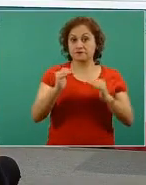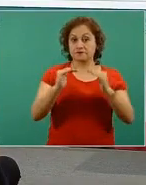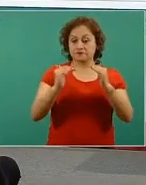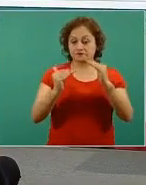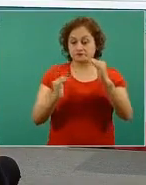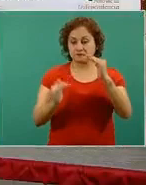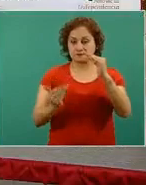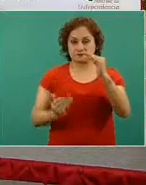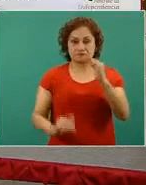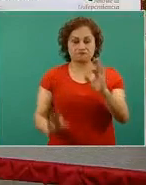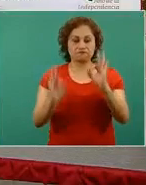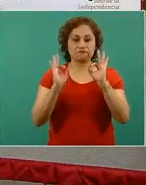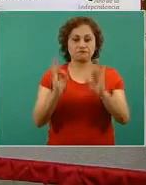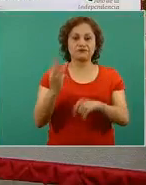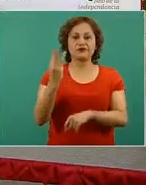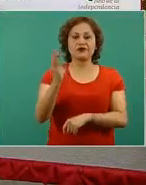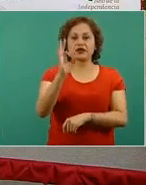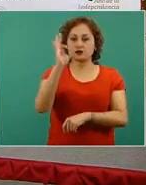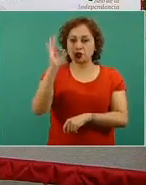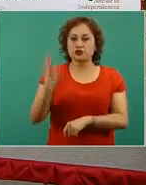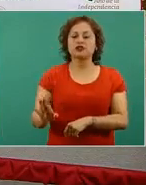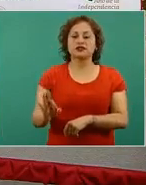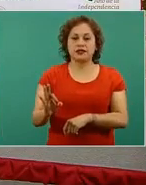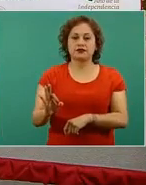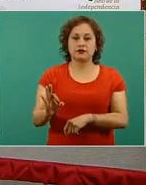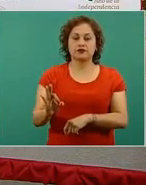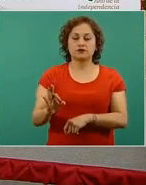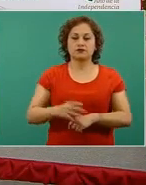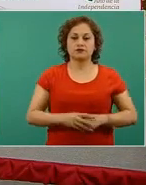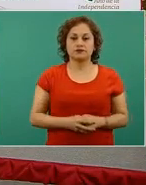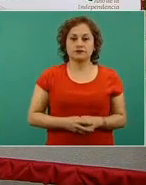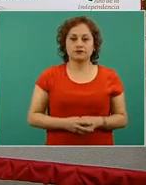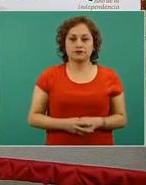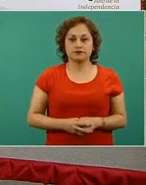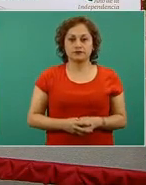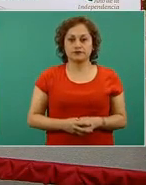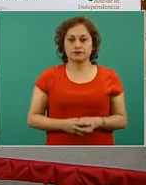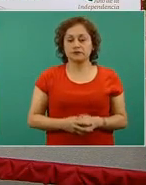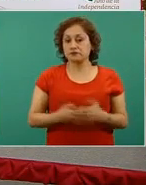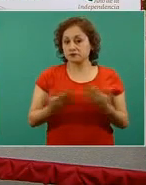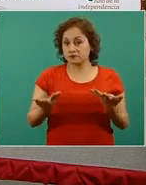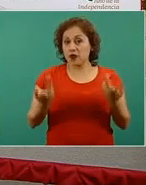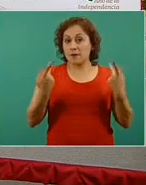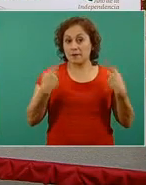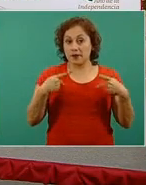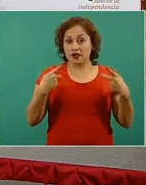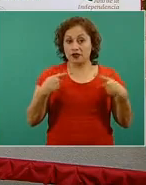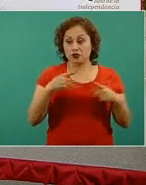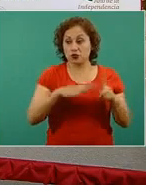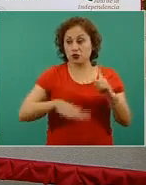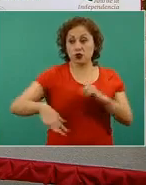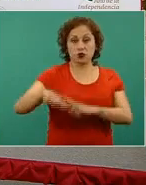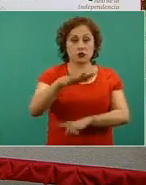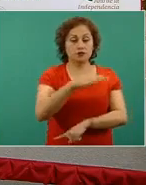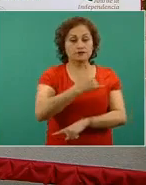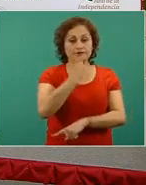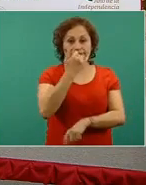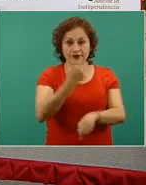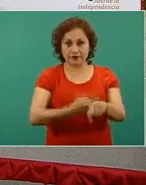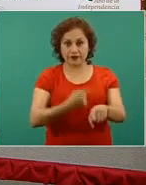3% disminuyendo respecto a los casos estimados que en este momento representan una cifra de